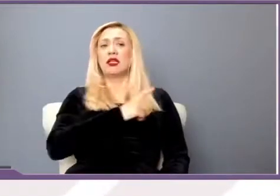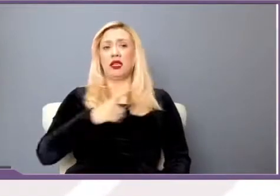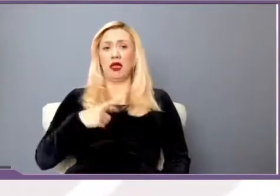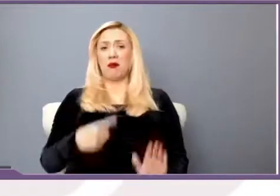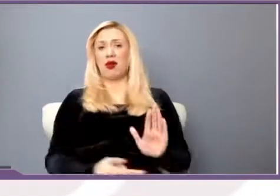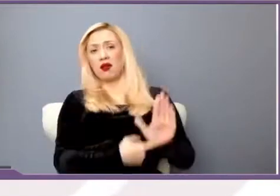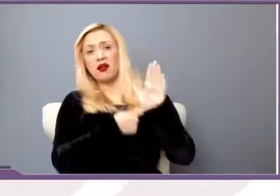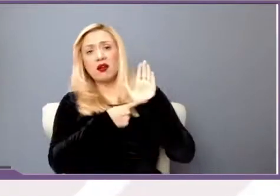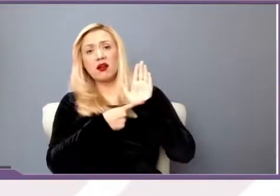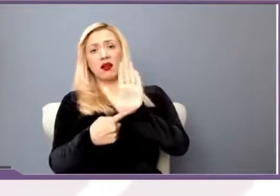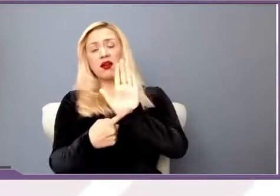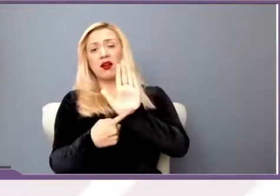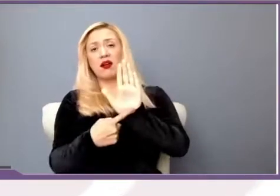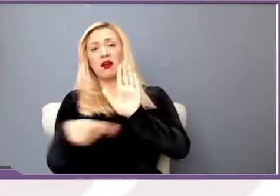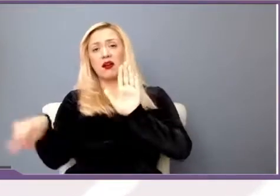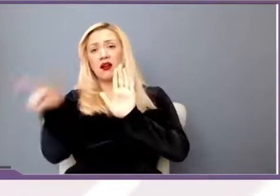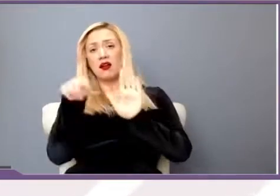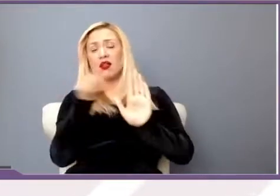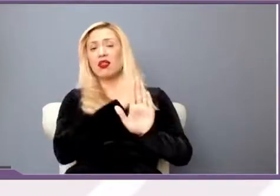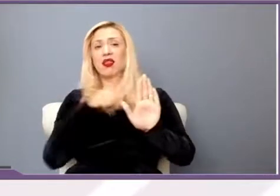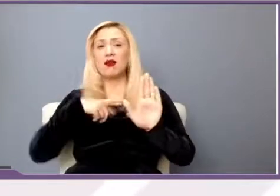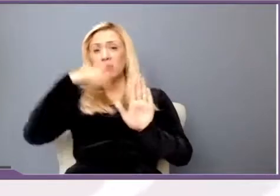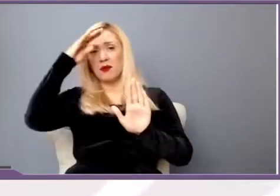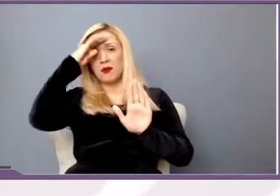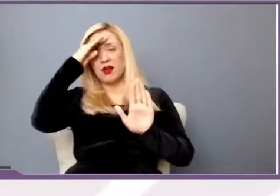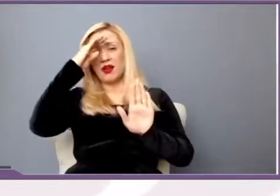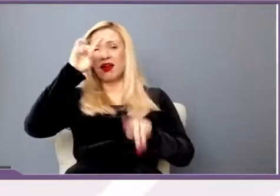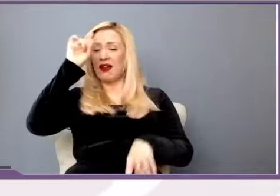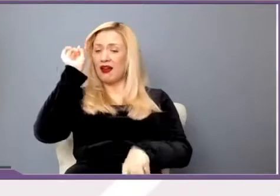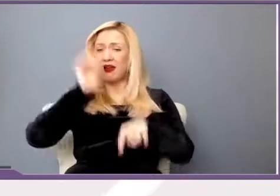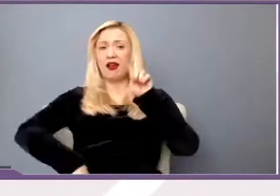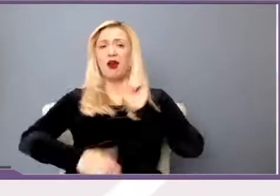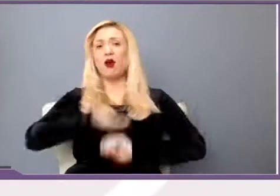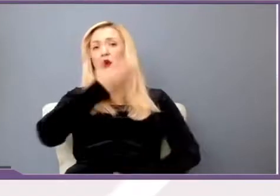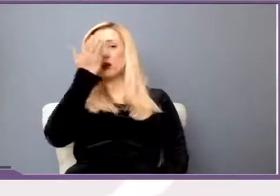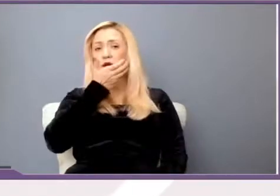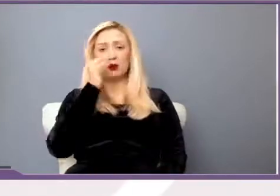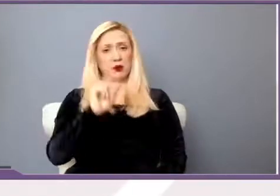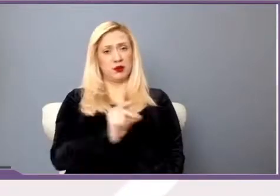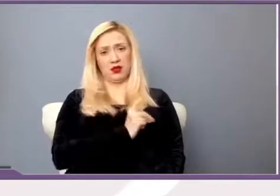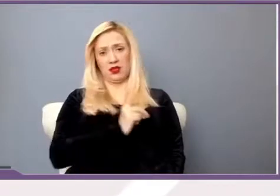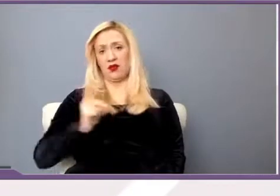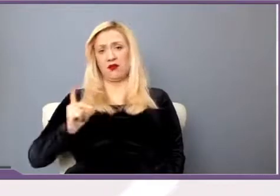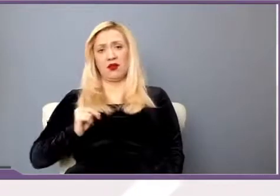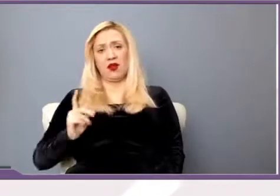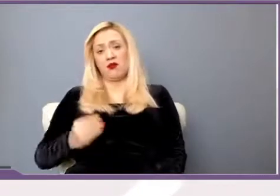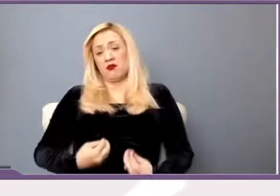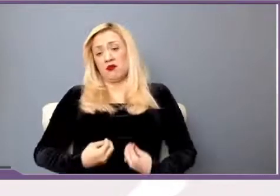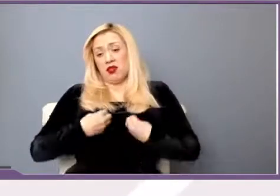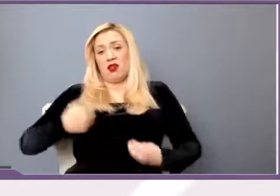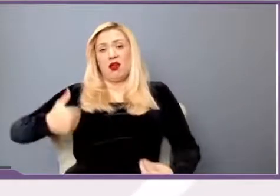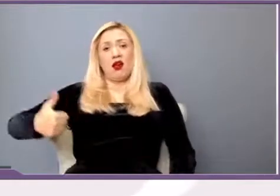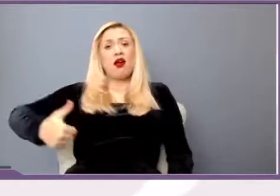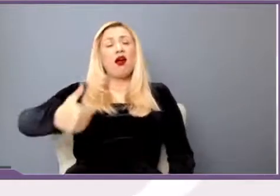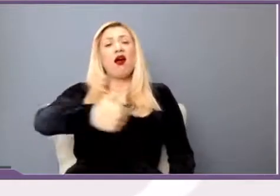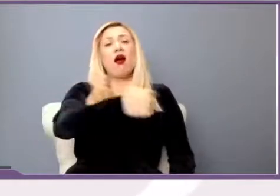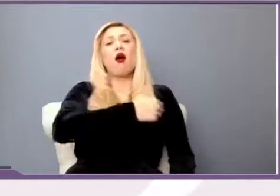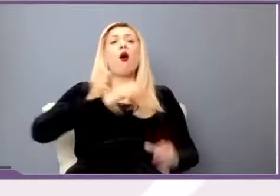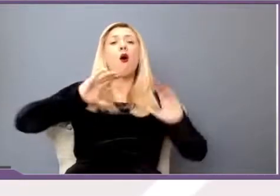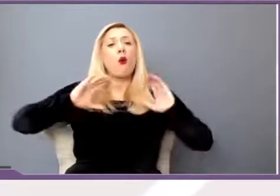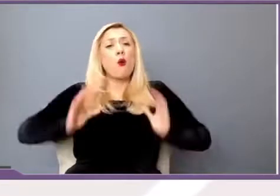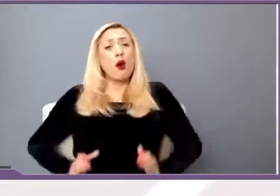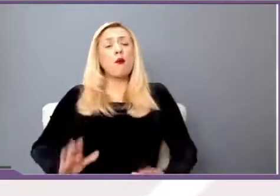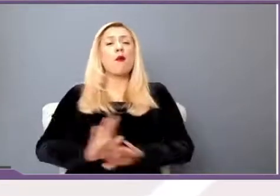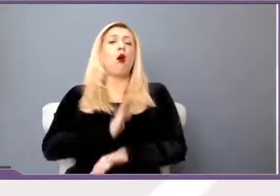para comenzar a visibilizarla y quitarle esta normalización en la que estamos viviendo con esta, que hay que decirlo, son